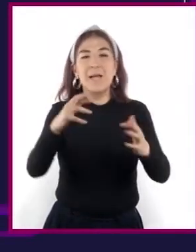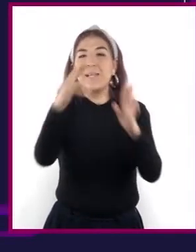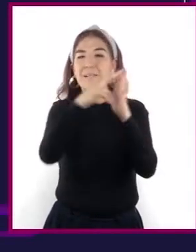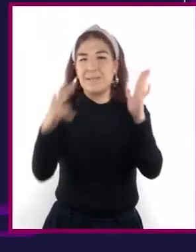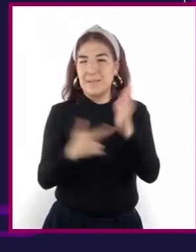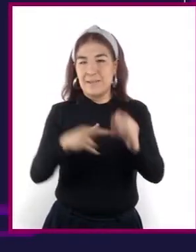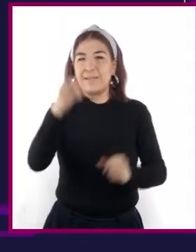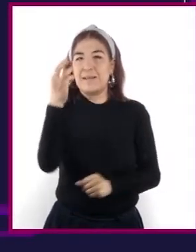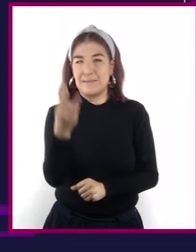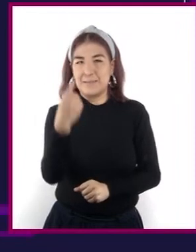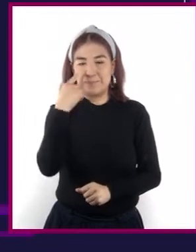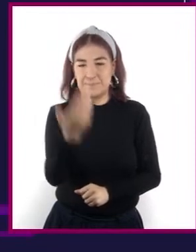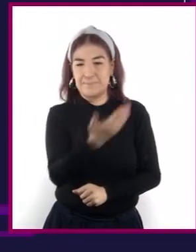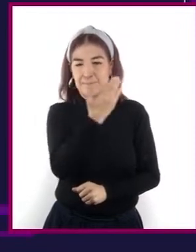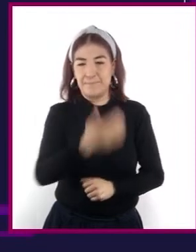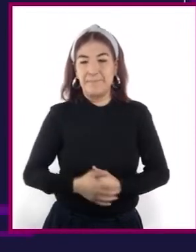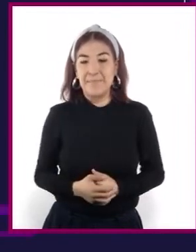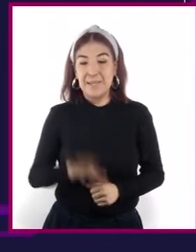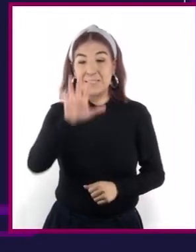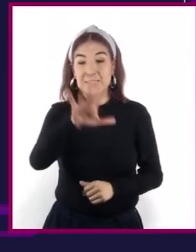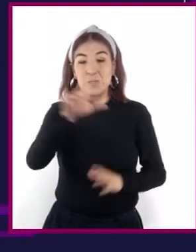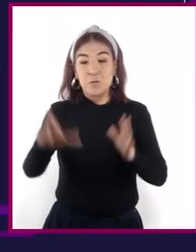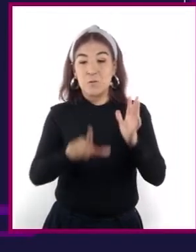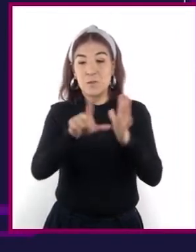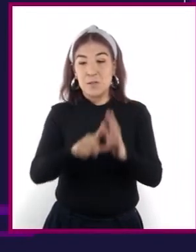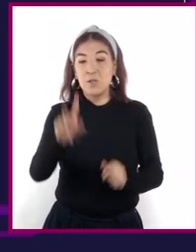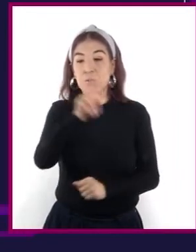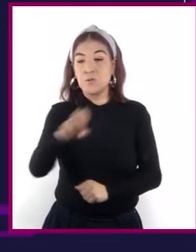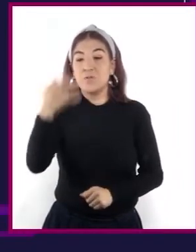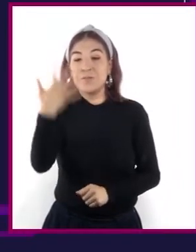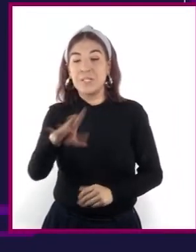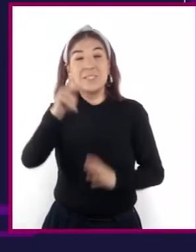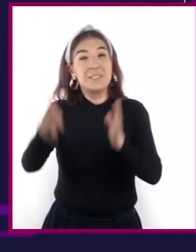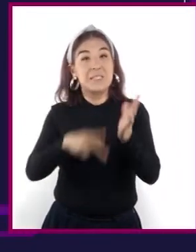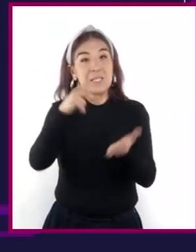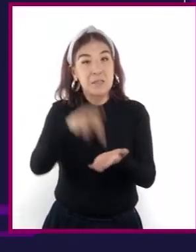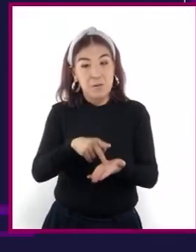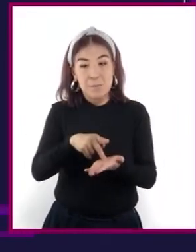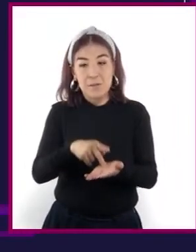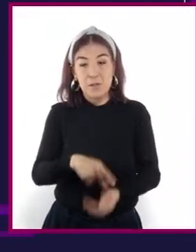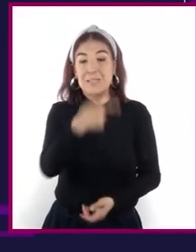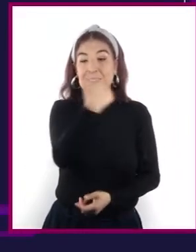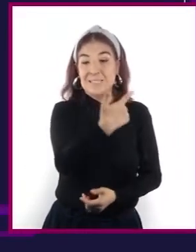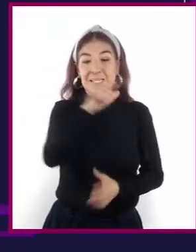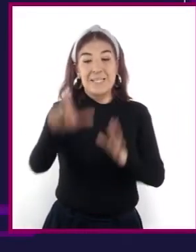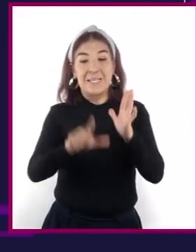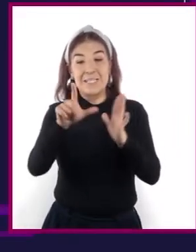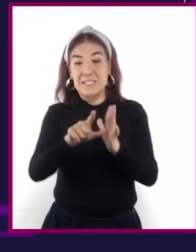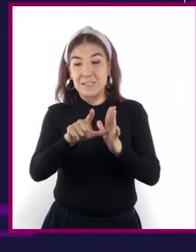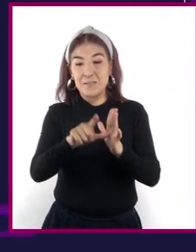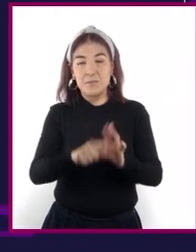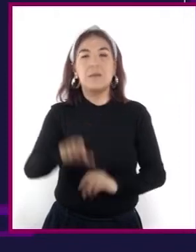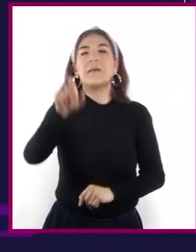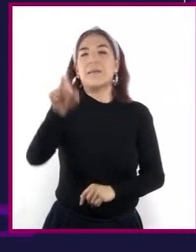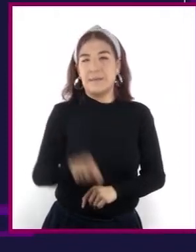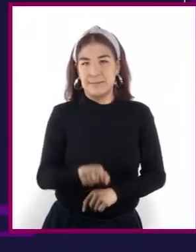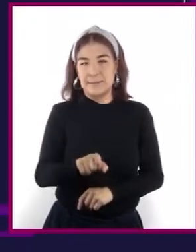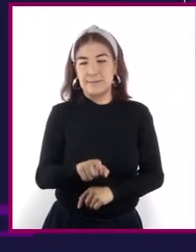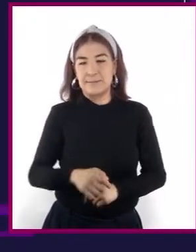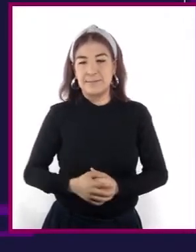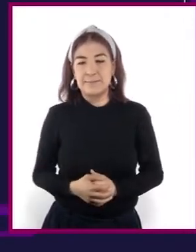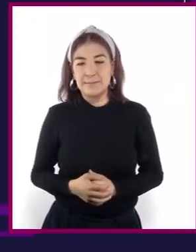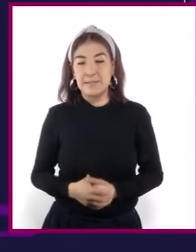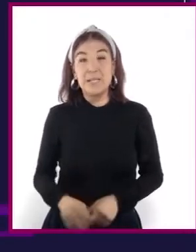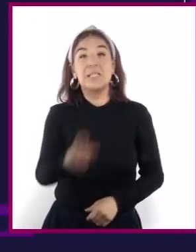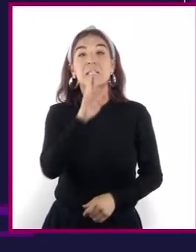3. 5 litros es a 210 kilómetros como 7 litros es a X.